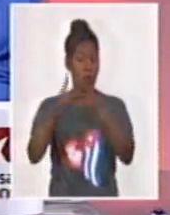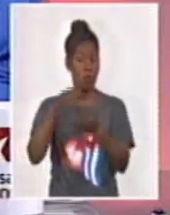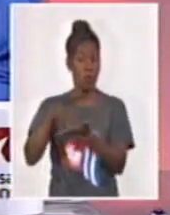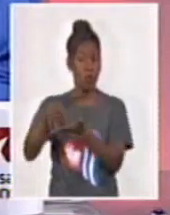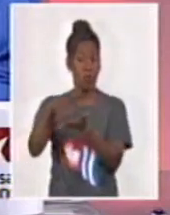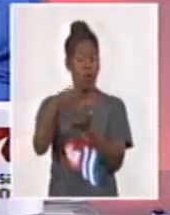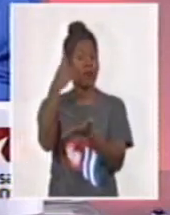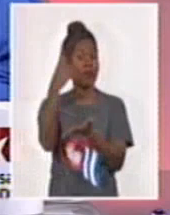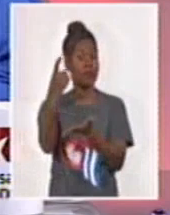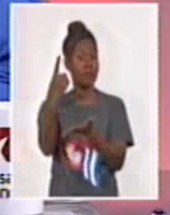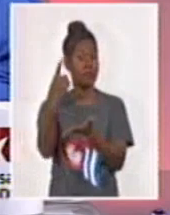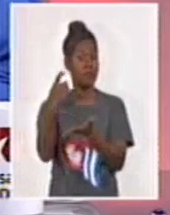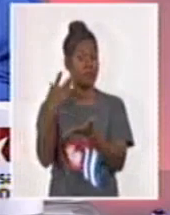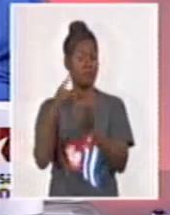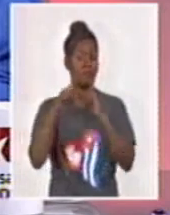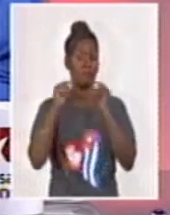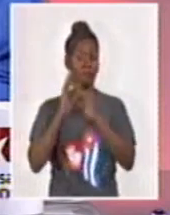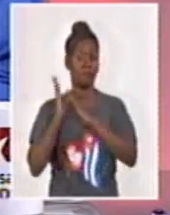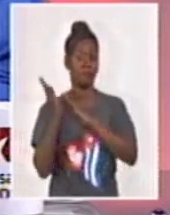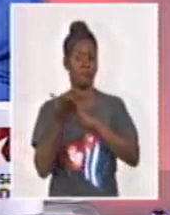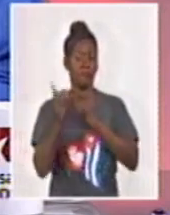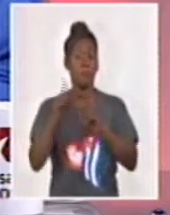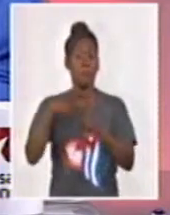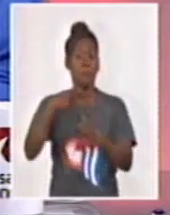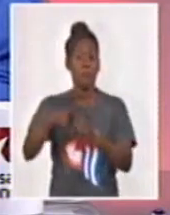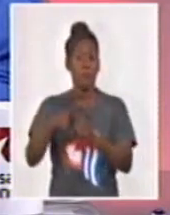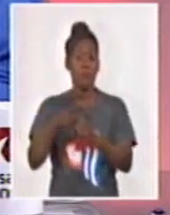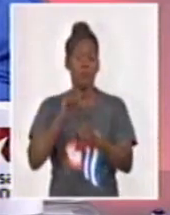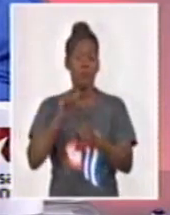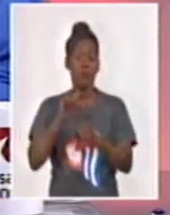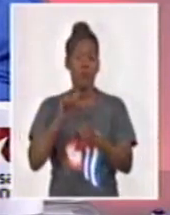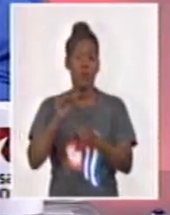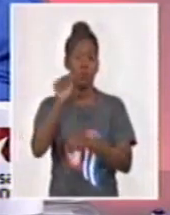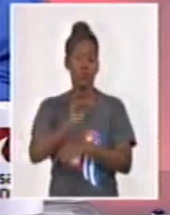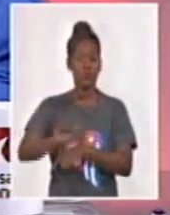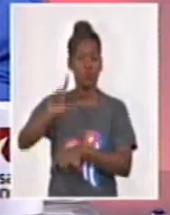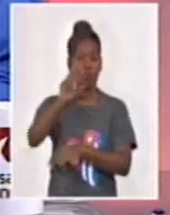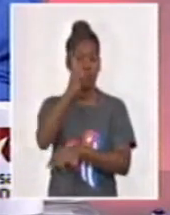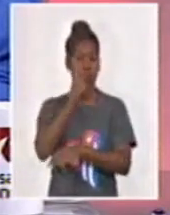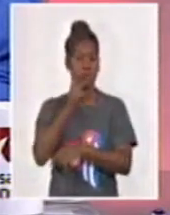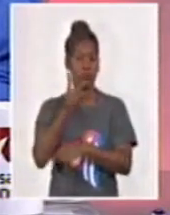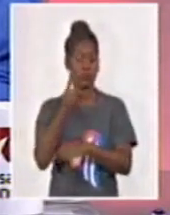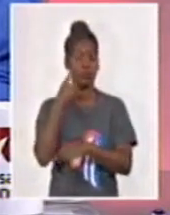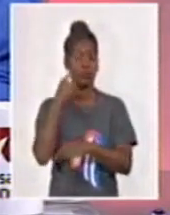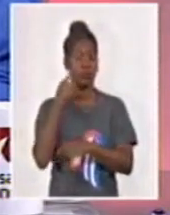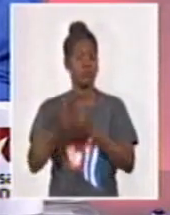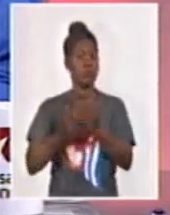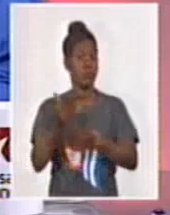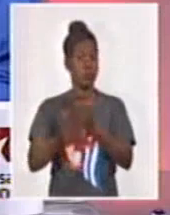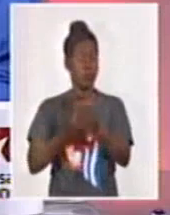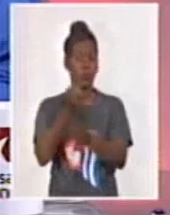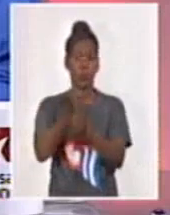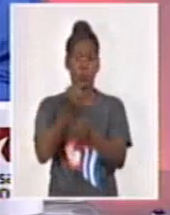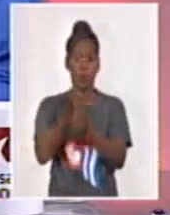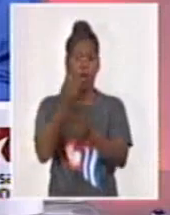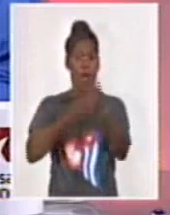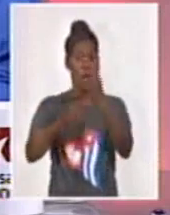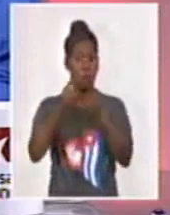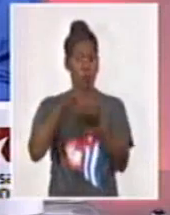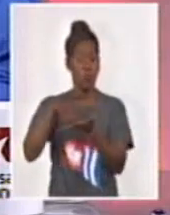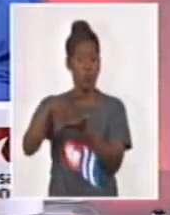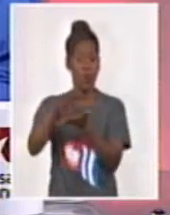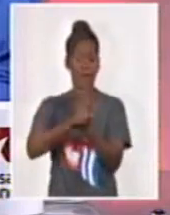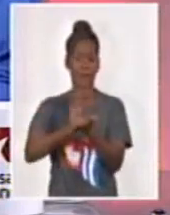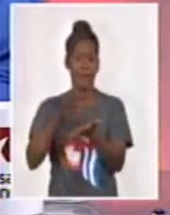solo en lo material, sino también en lo social, porque ya lo hemos apreciado en esos lugares, todo el proceso que se ha llevado de la reparación de las bodegas, la reparación de